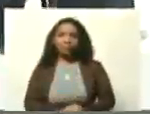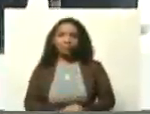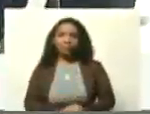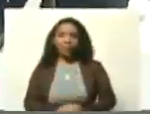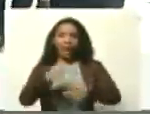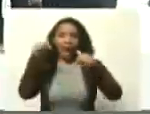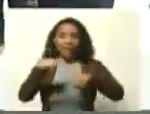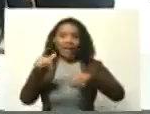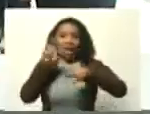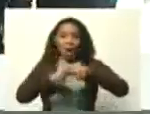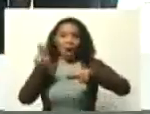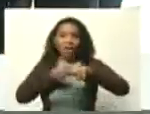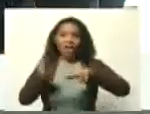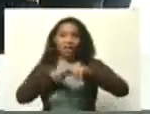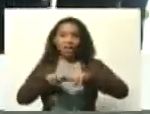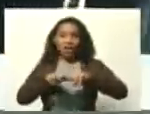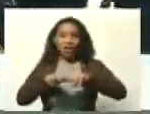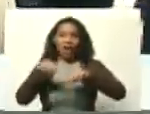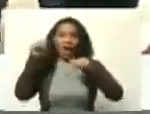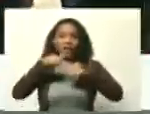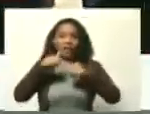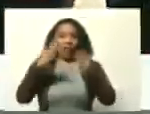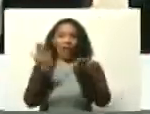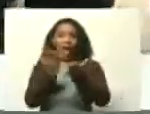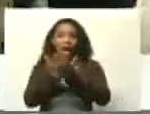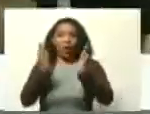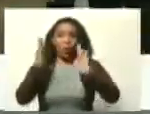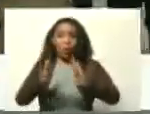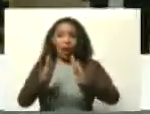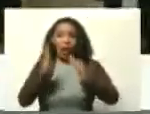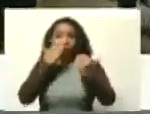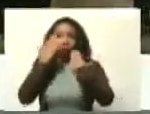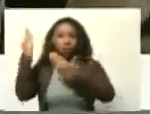Aquí están los niños de Francisco Pimentel.